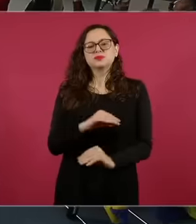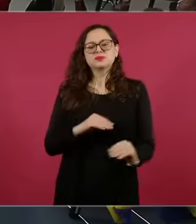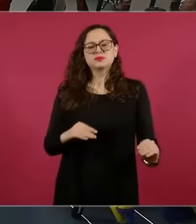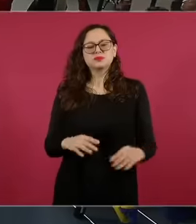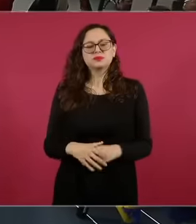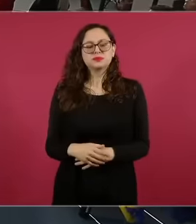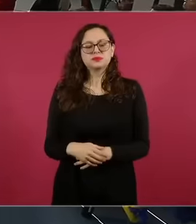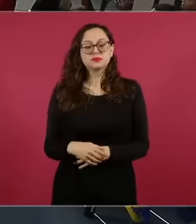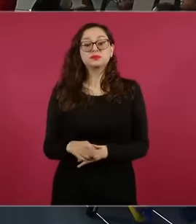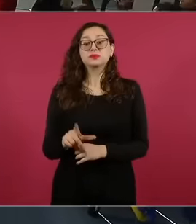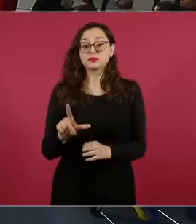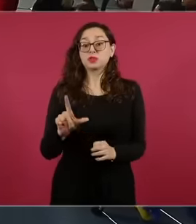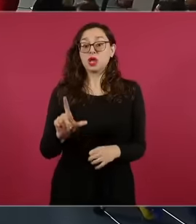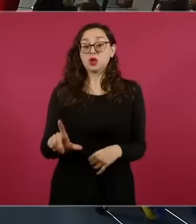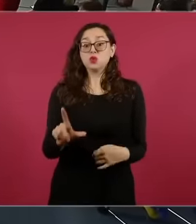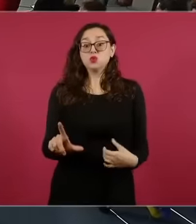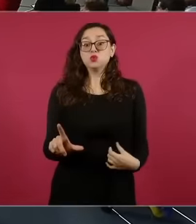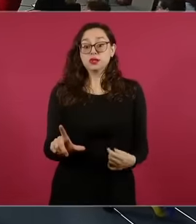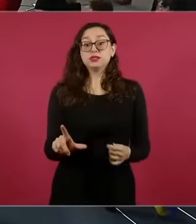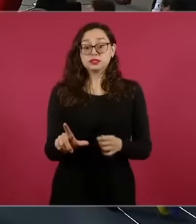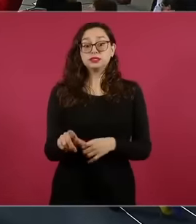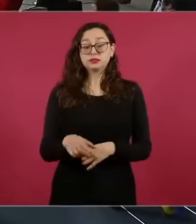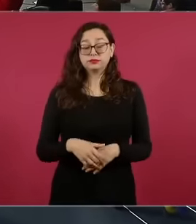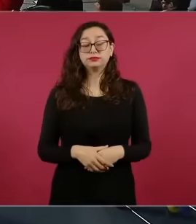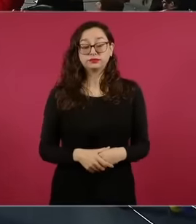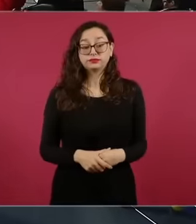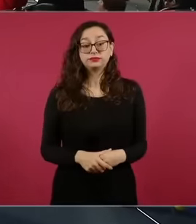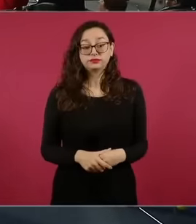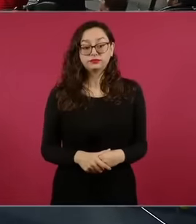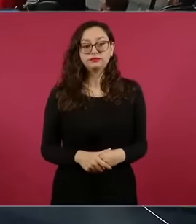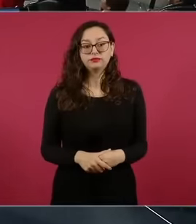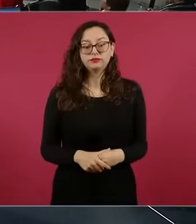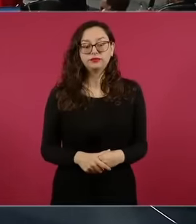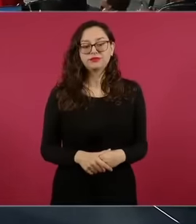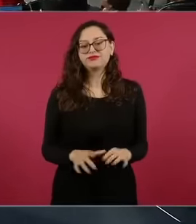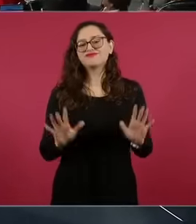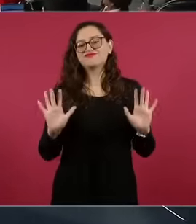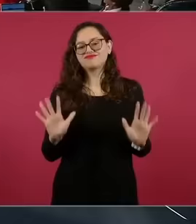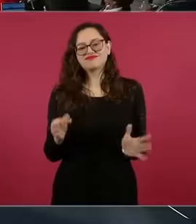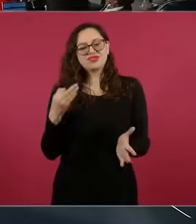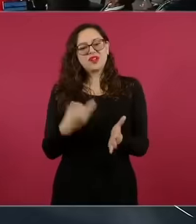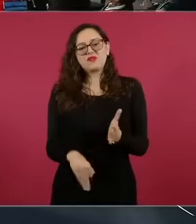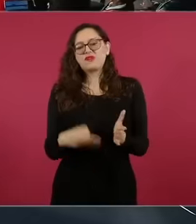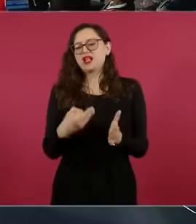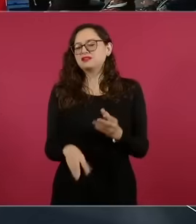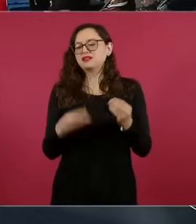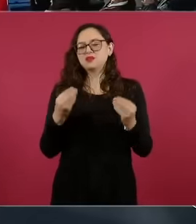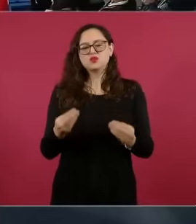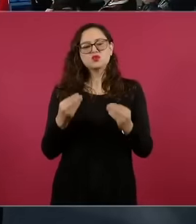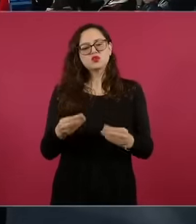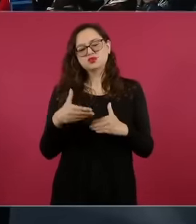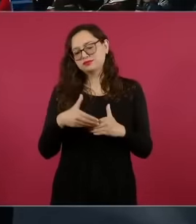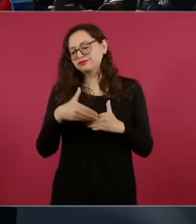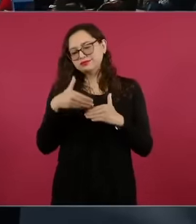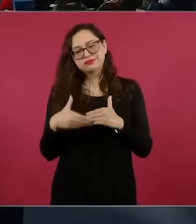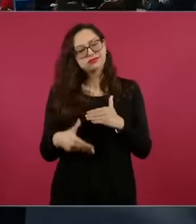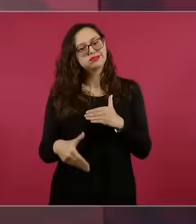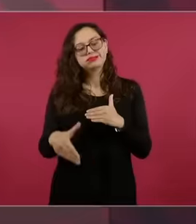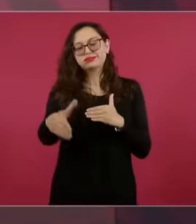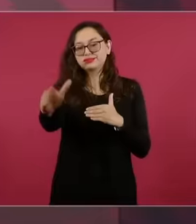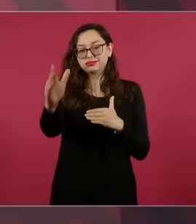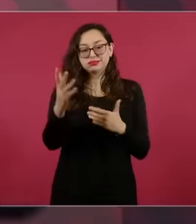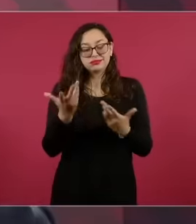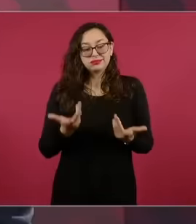El lunes sí, por lo que corresponde a nosotros. Hay muchas cosas todavía pendientes, porque